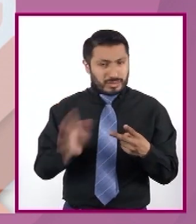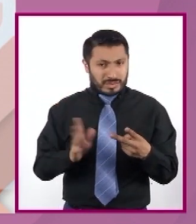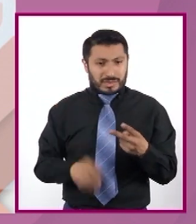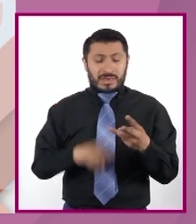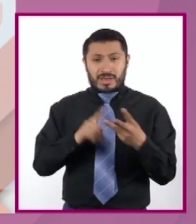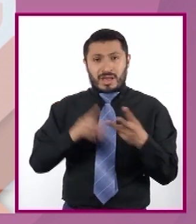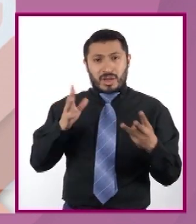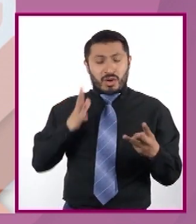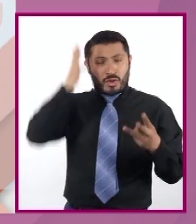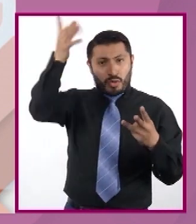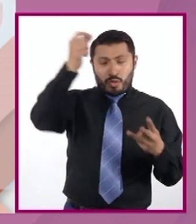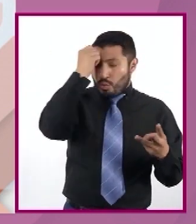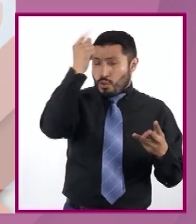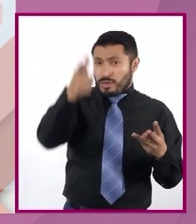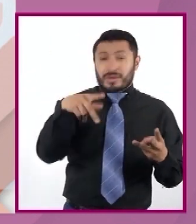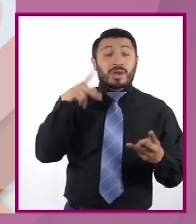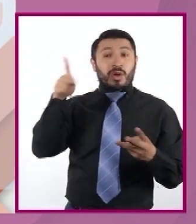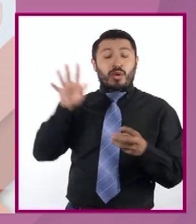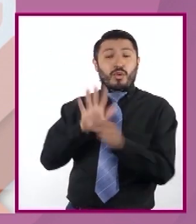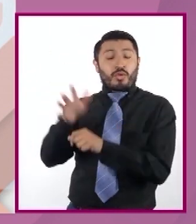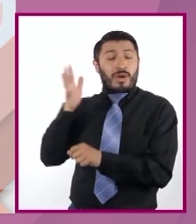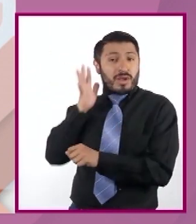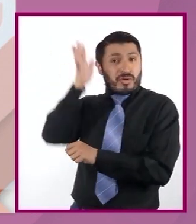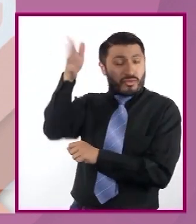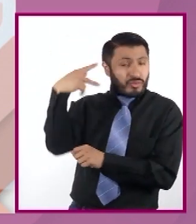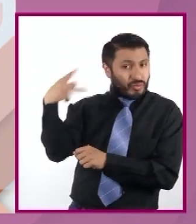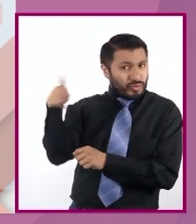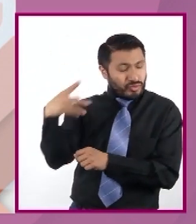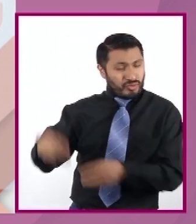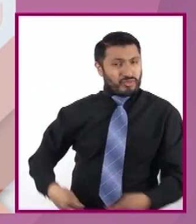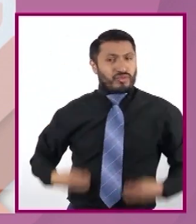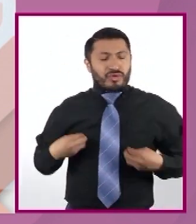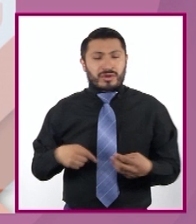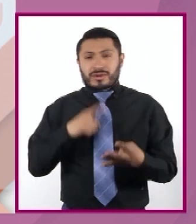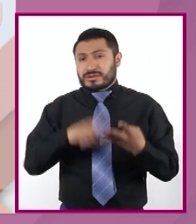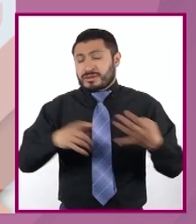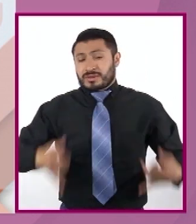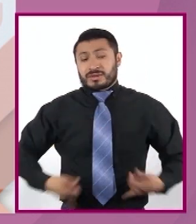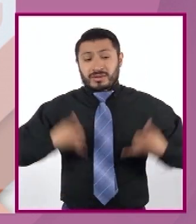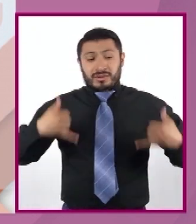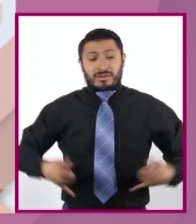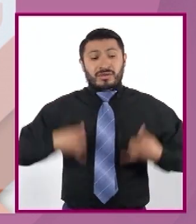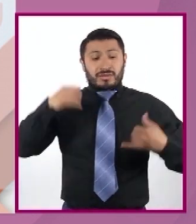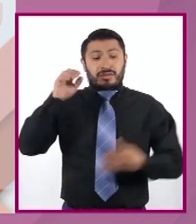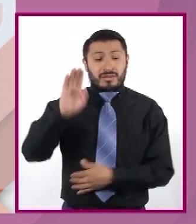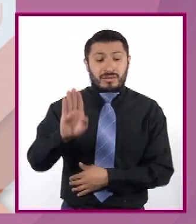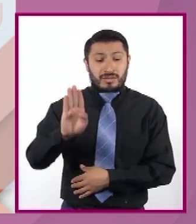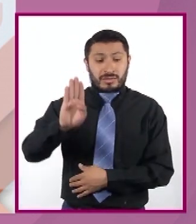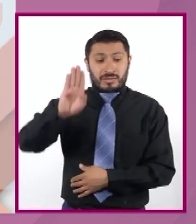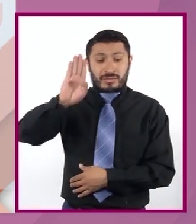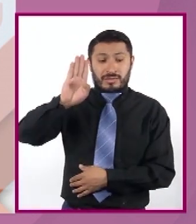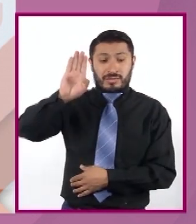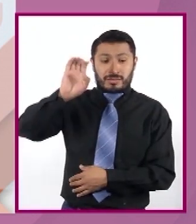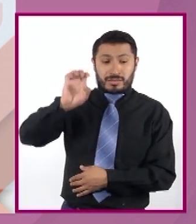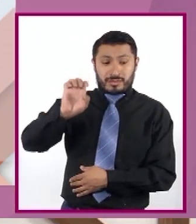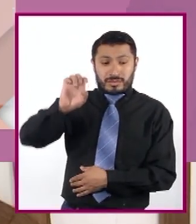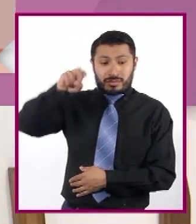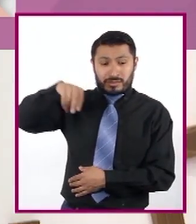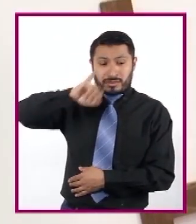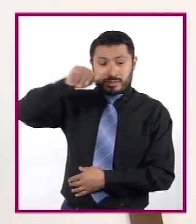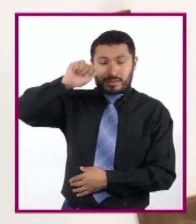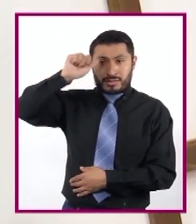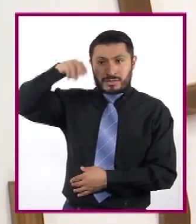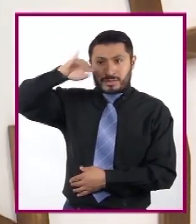inventor, refiere a lo que llegará a ser. Joven Benjamín, se usa para referirse al hijo menor de una